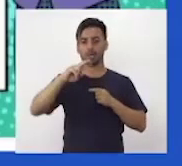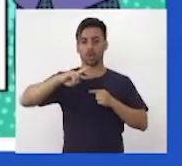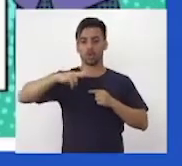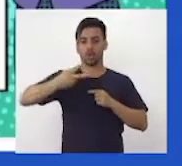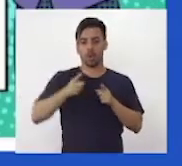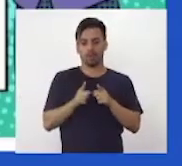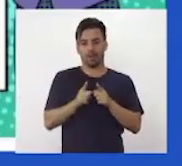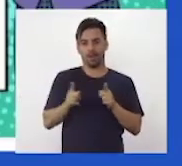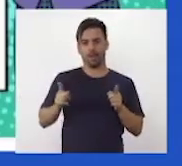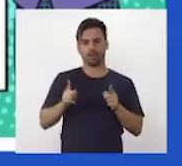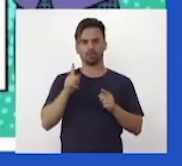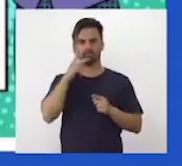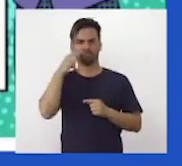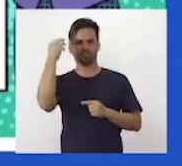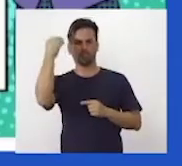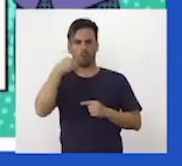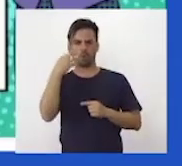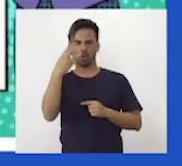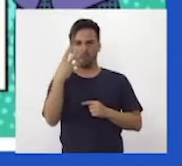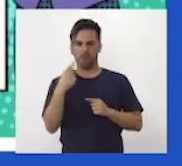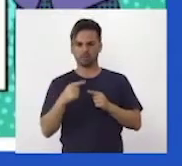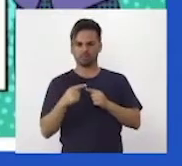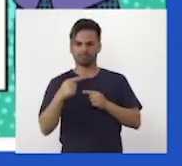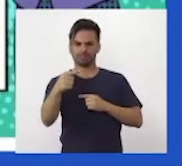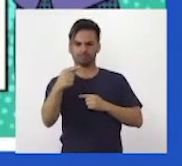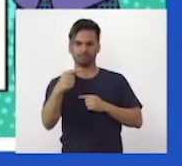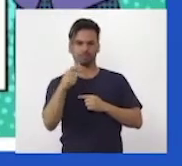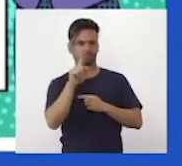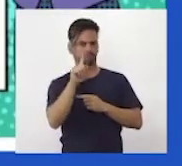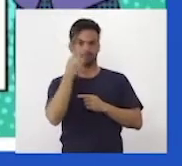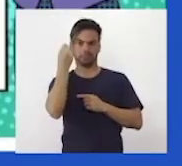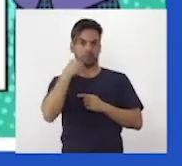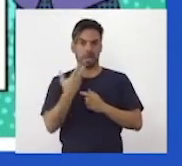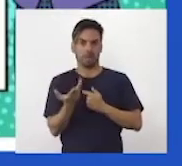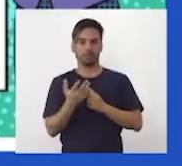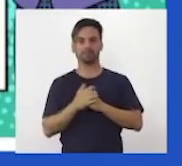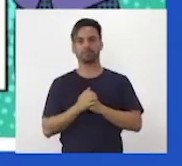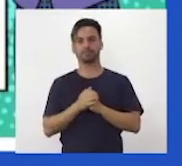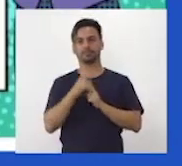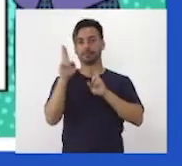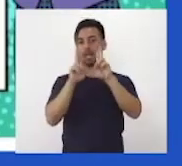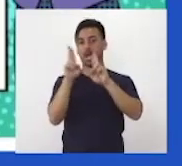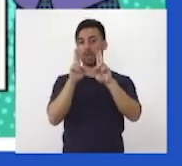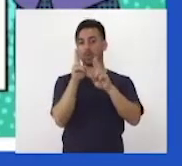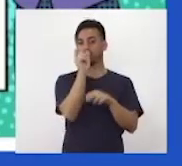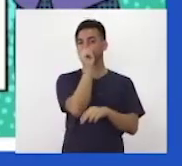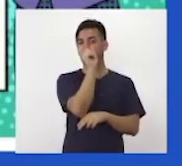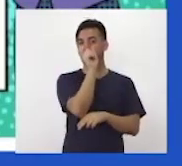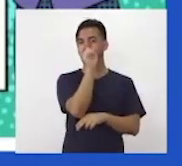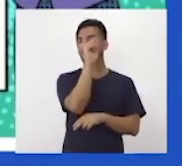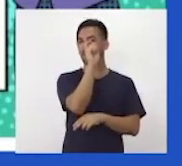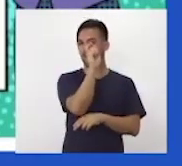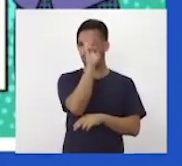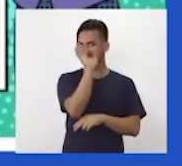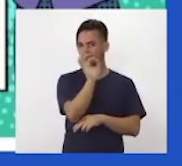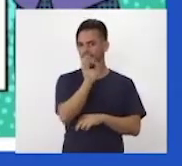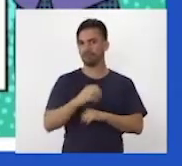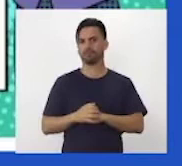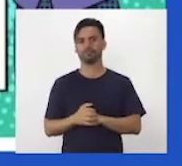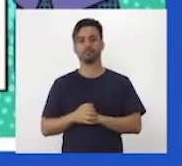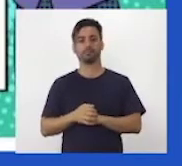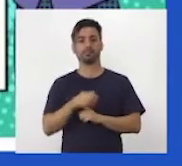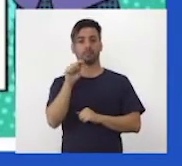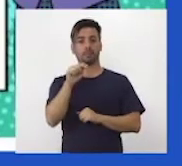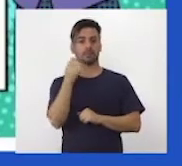longitud del largo es el doble de la del ancho, ¿conoce usted la longitud del ancho? No, correcto.